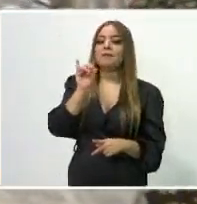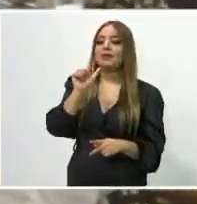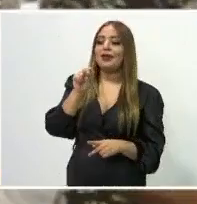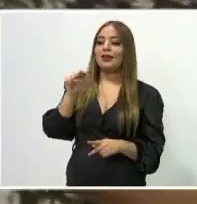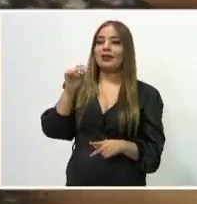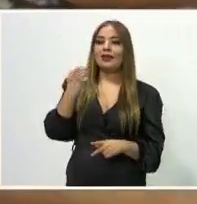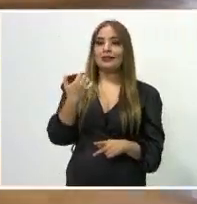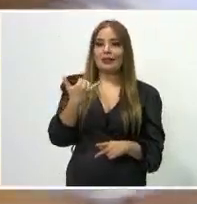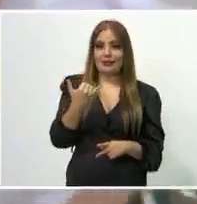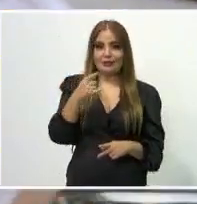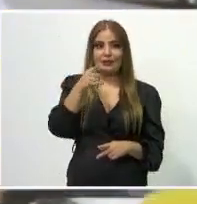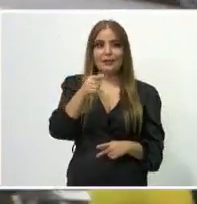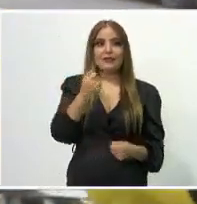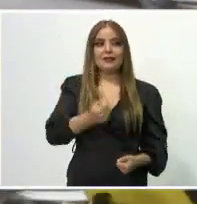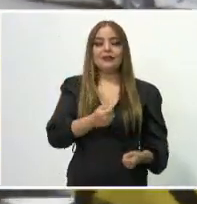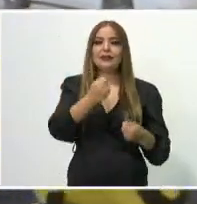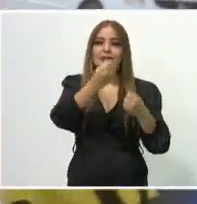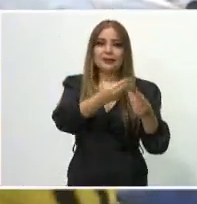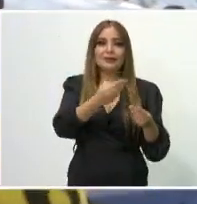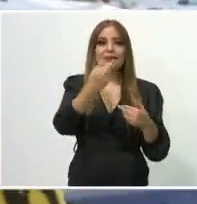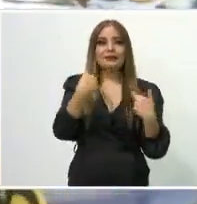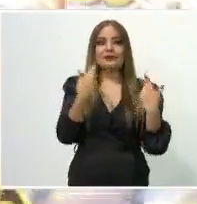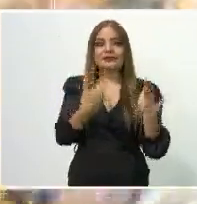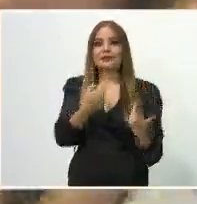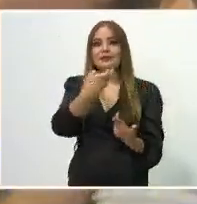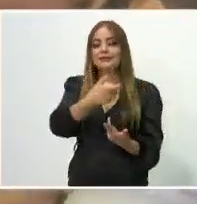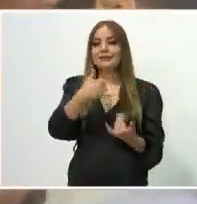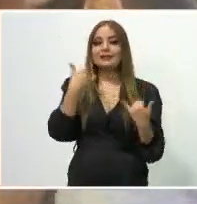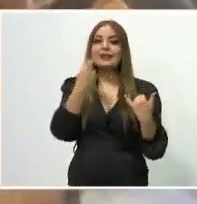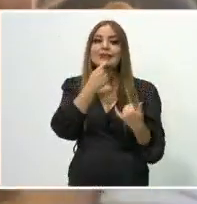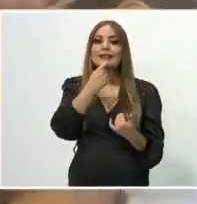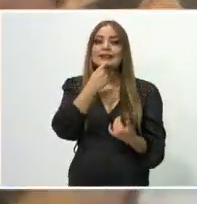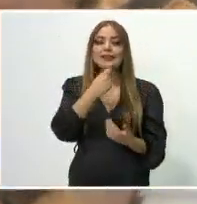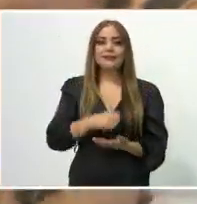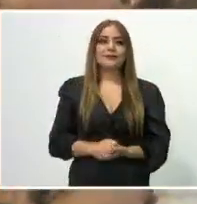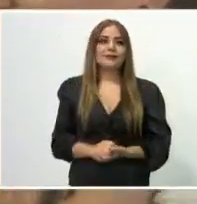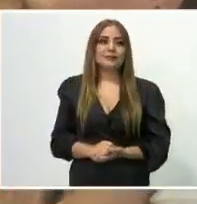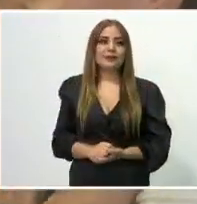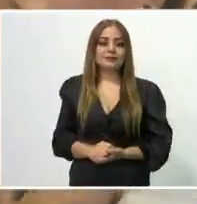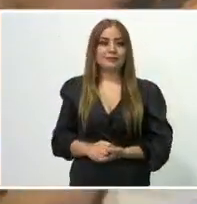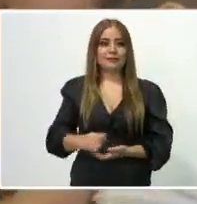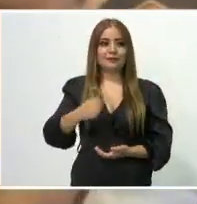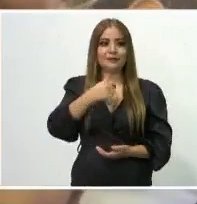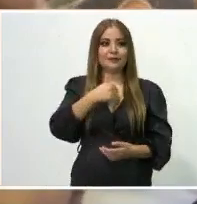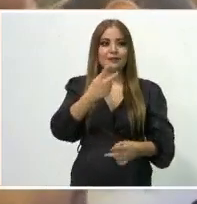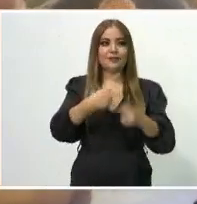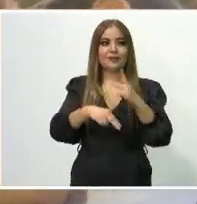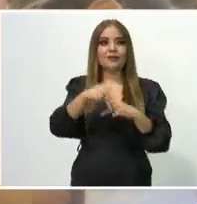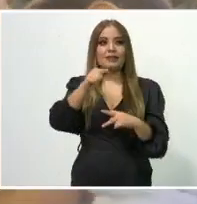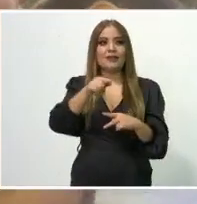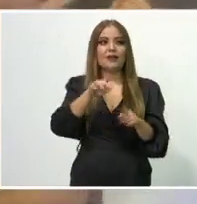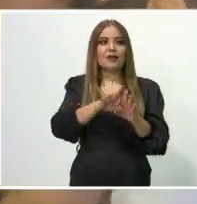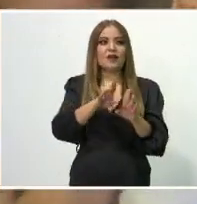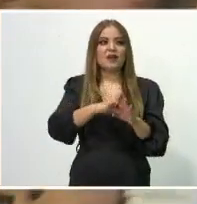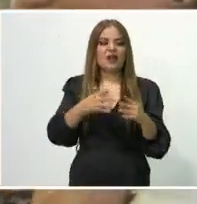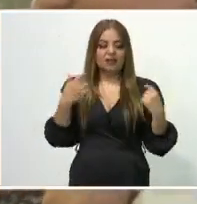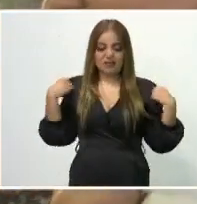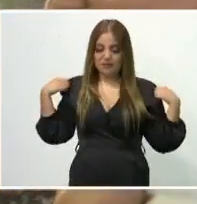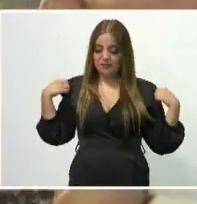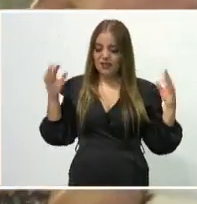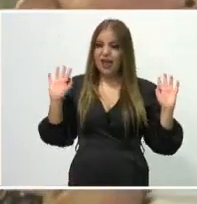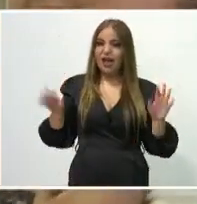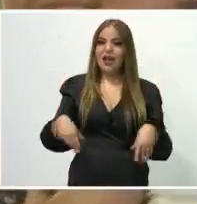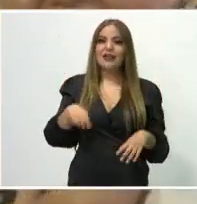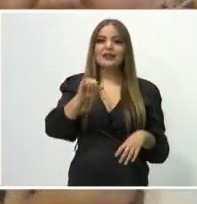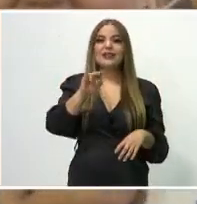llevando regalos y detalles para el pequeño Oliver. Sabimos y inmediatamente pues venimos. Nos venimos así como andábamos, sin regalo, pero